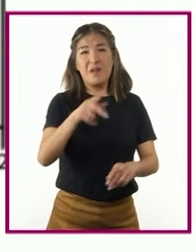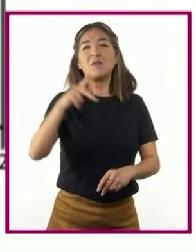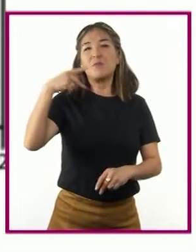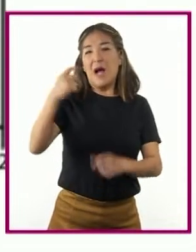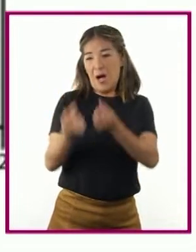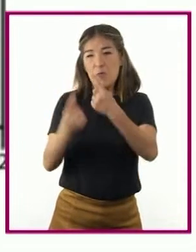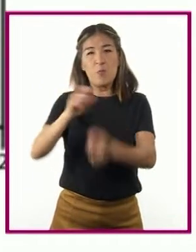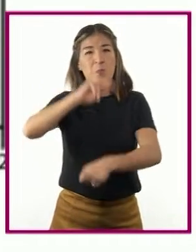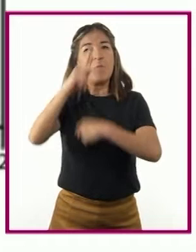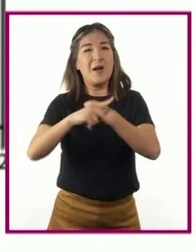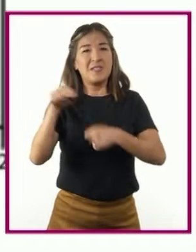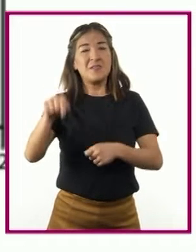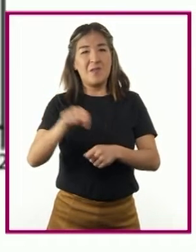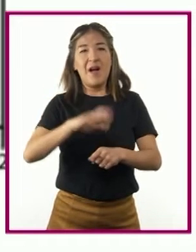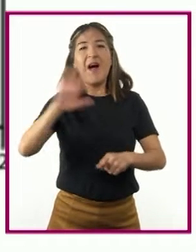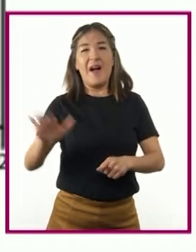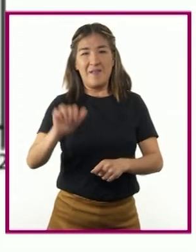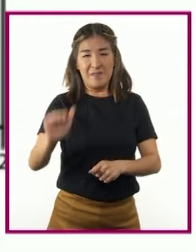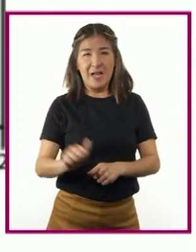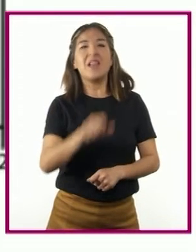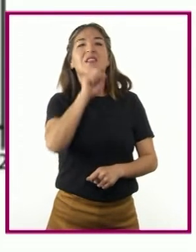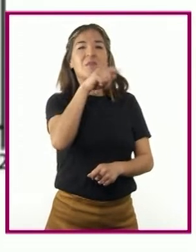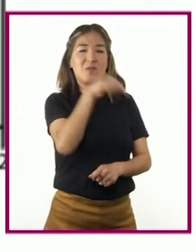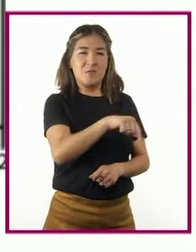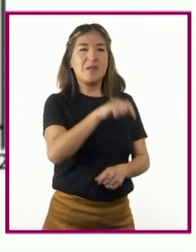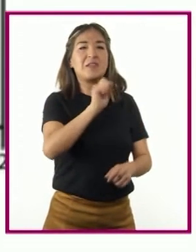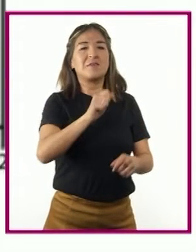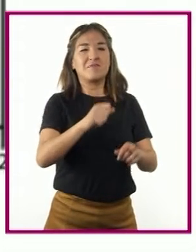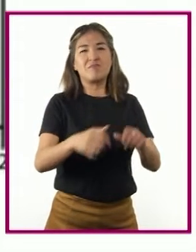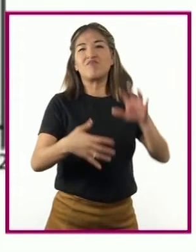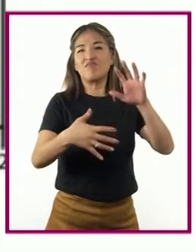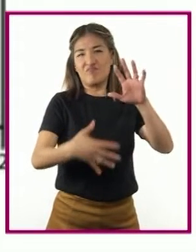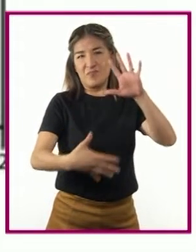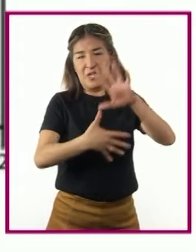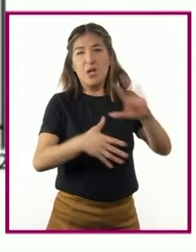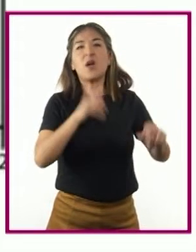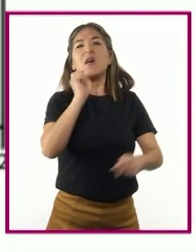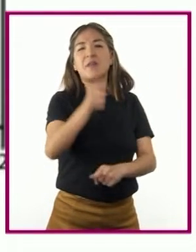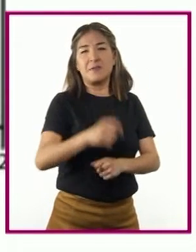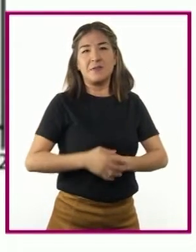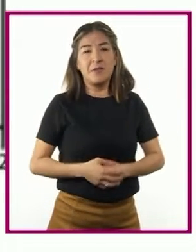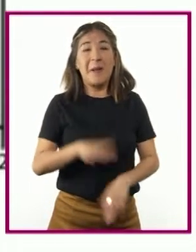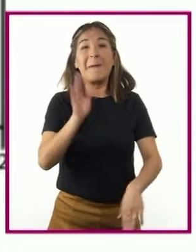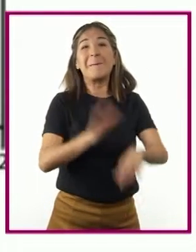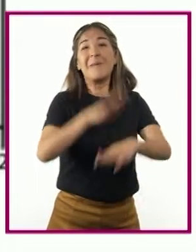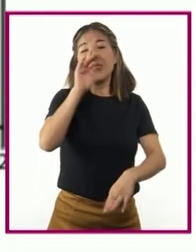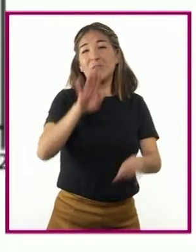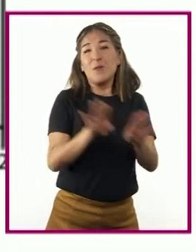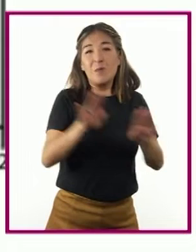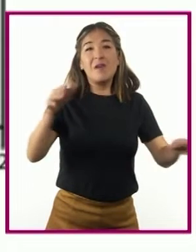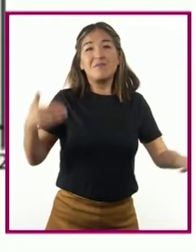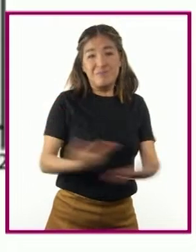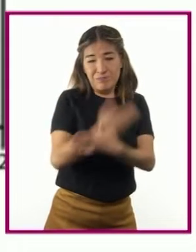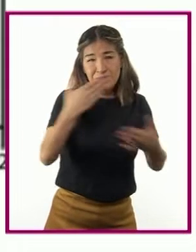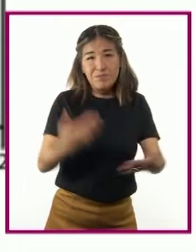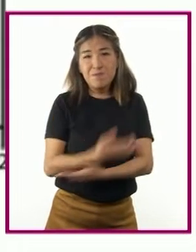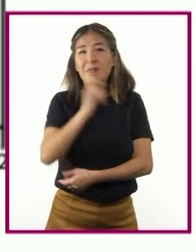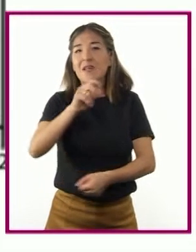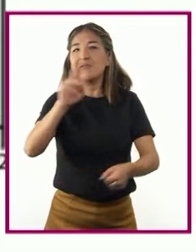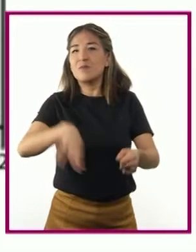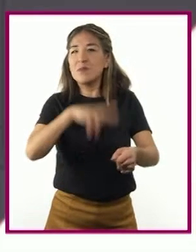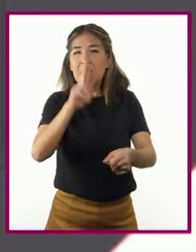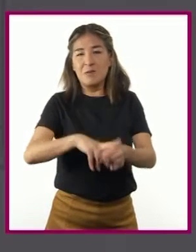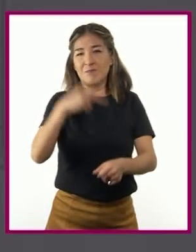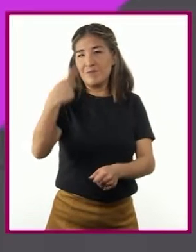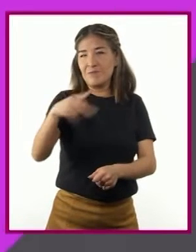África y algunos de América Central, los cuales presentan altos ritmos de crecimiento natural de